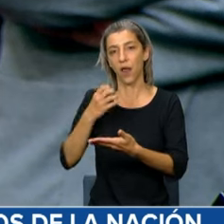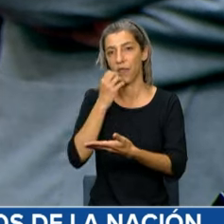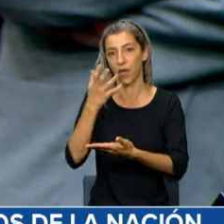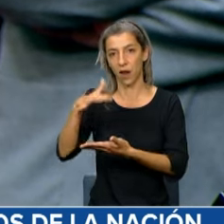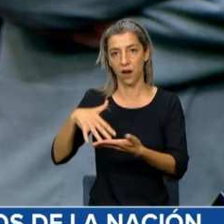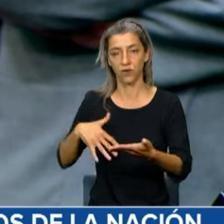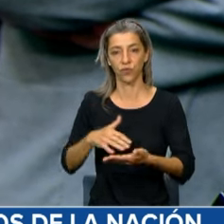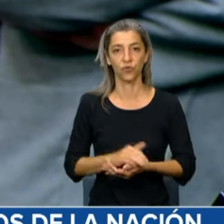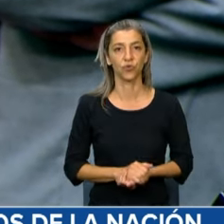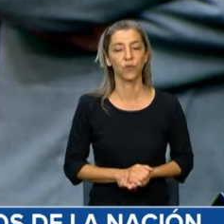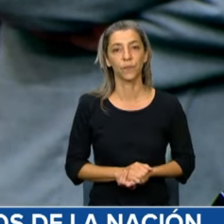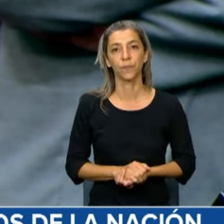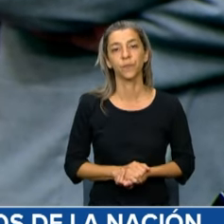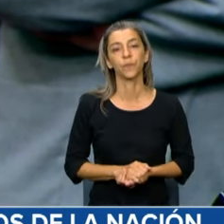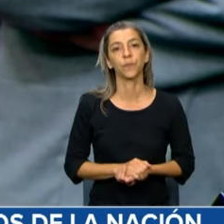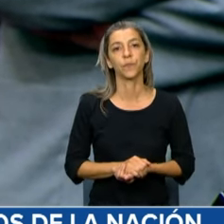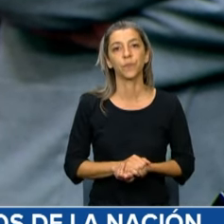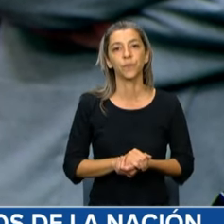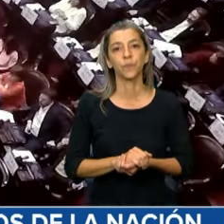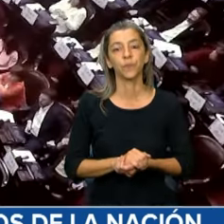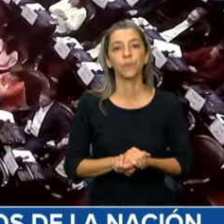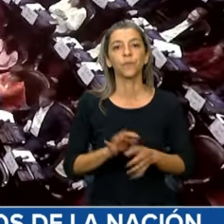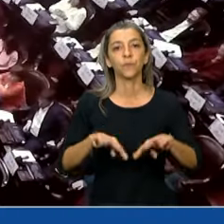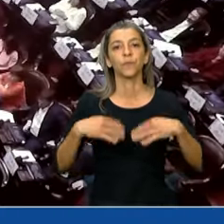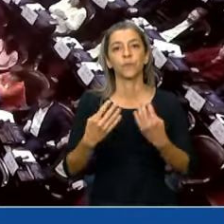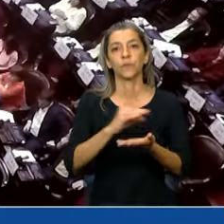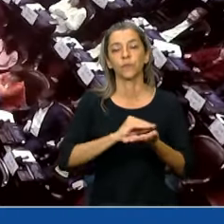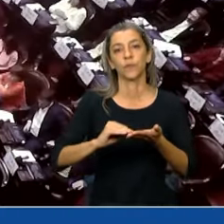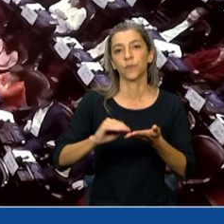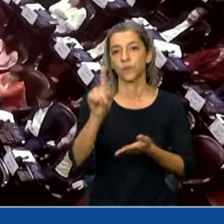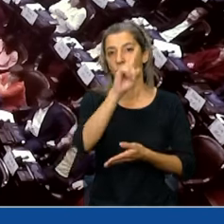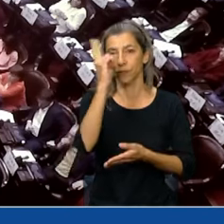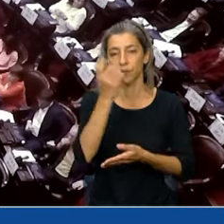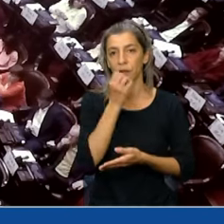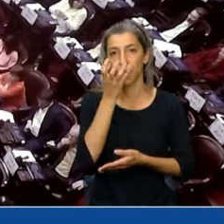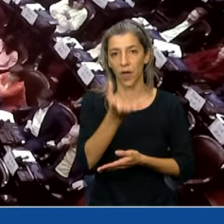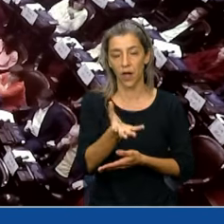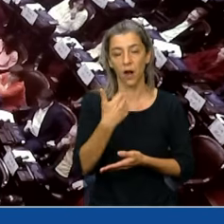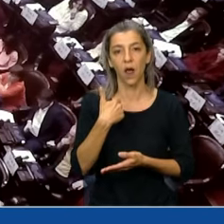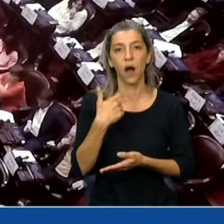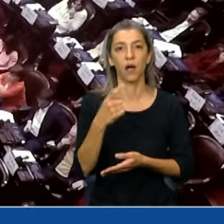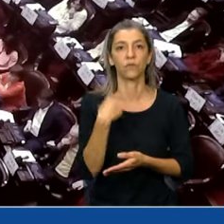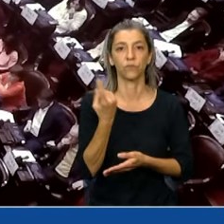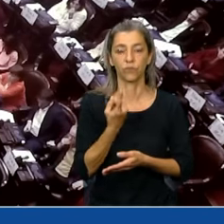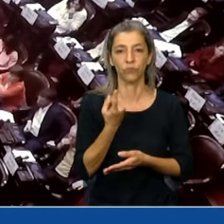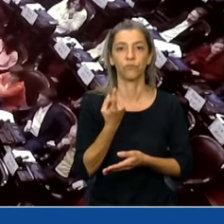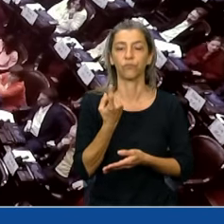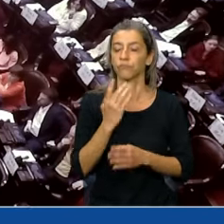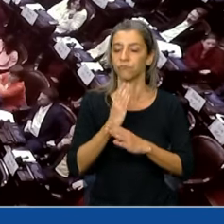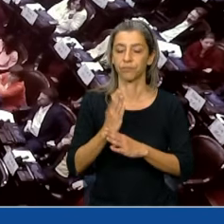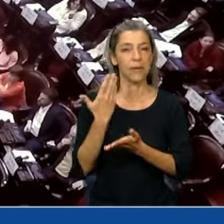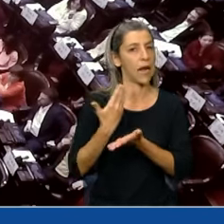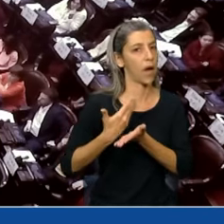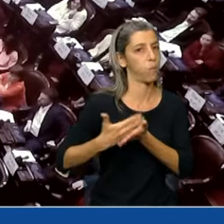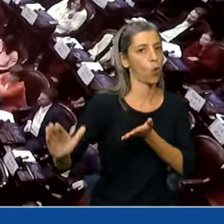declaración la honorable cámara de diputados de la nación declara su enérgica condena y repudio contra las acciones